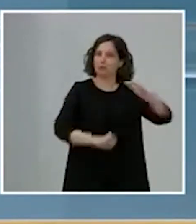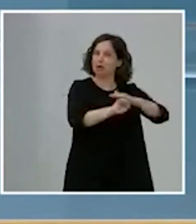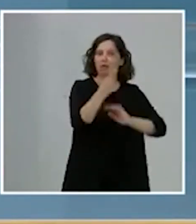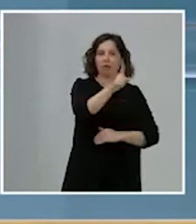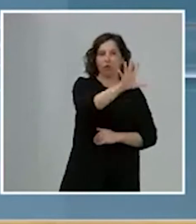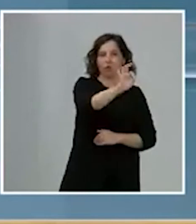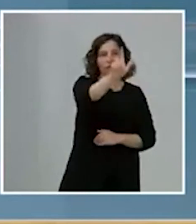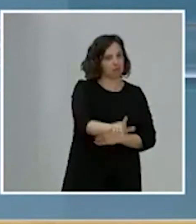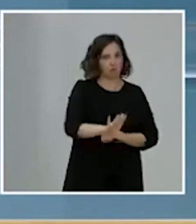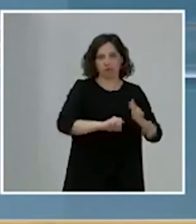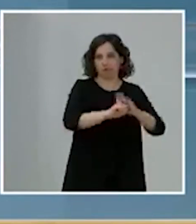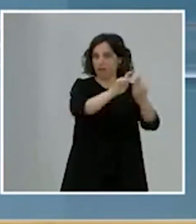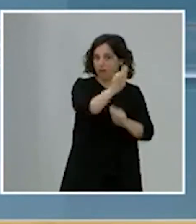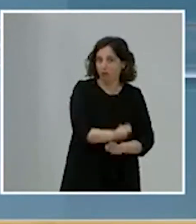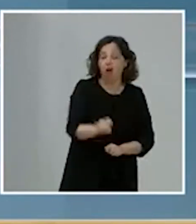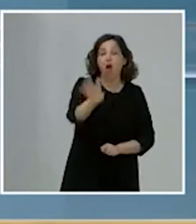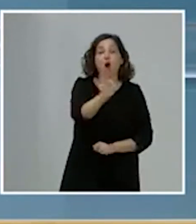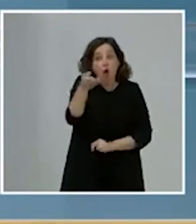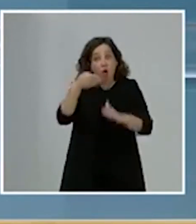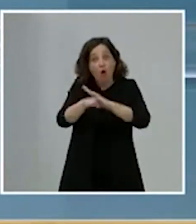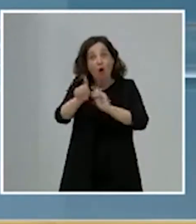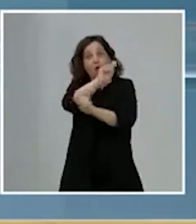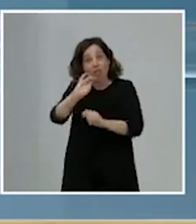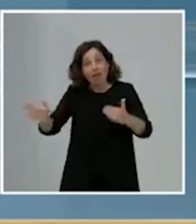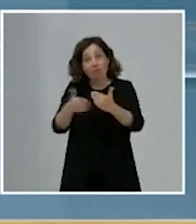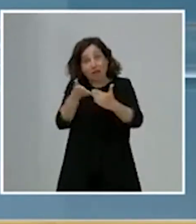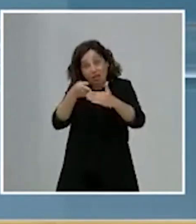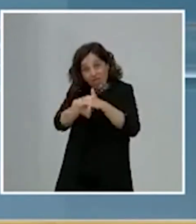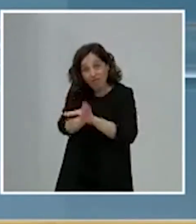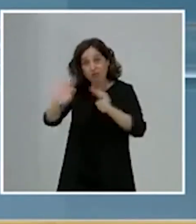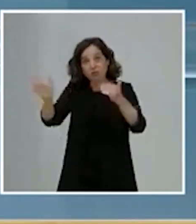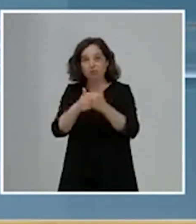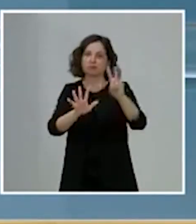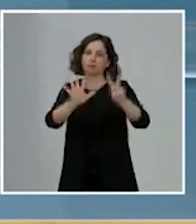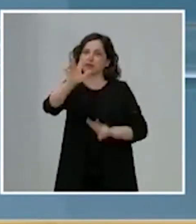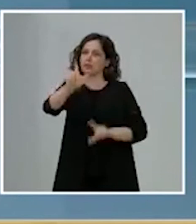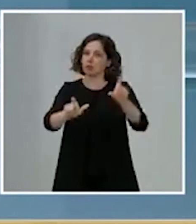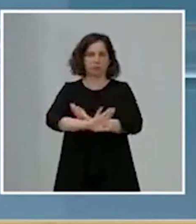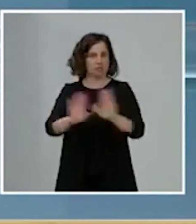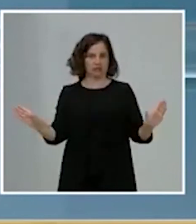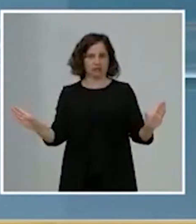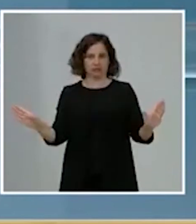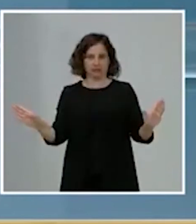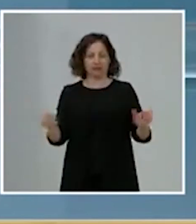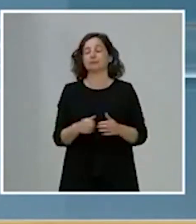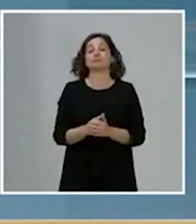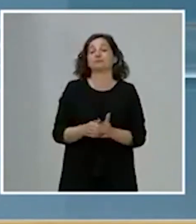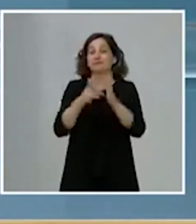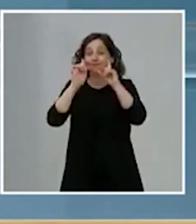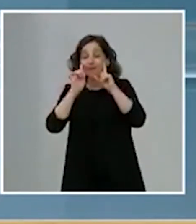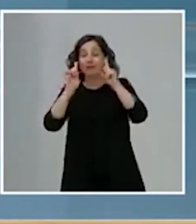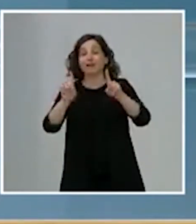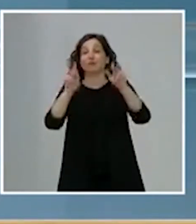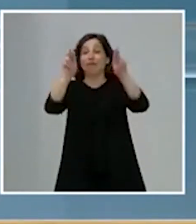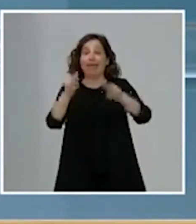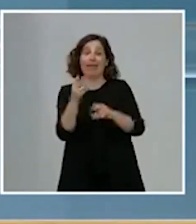y para aquellas celebraciones que se lleven a cabo en recintos cerrados un máximo de 75 personas. En el caso de los